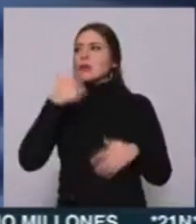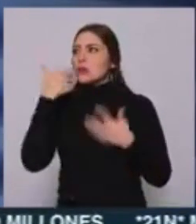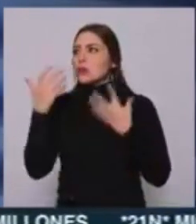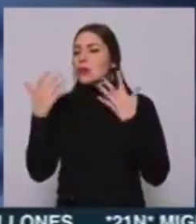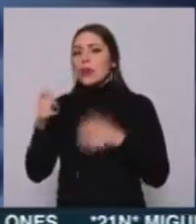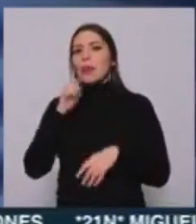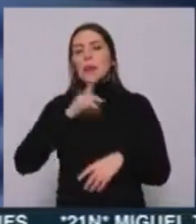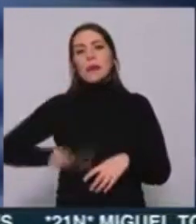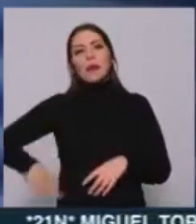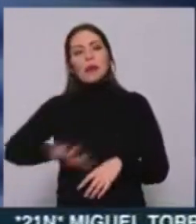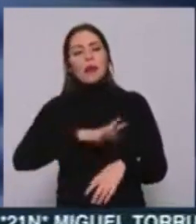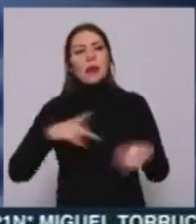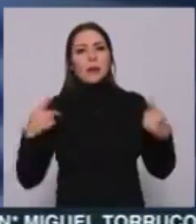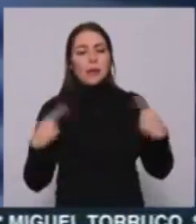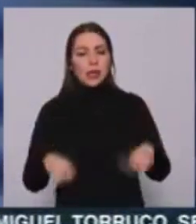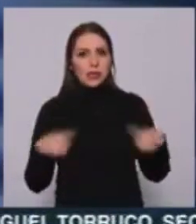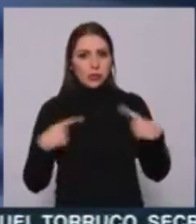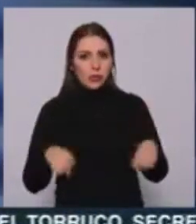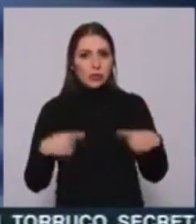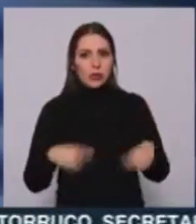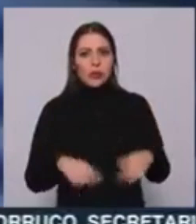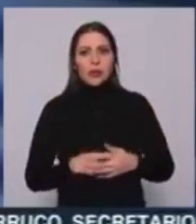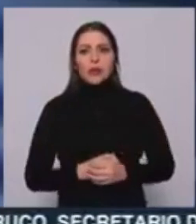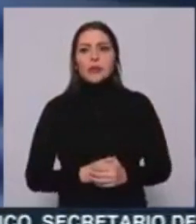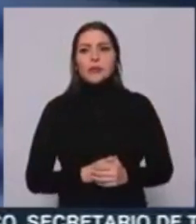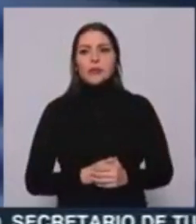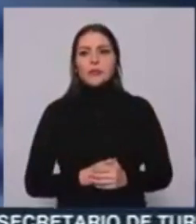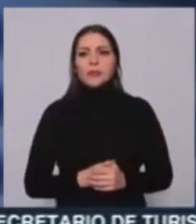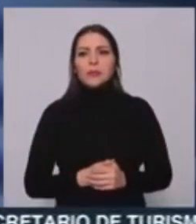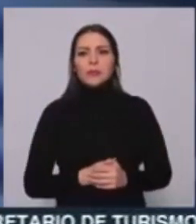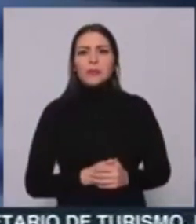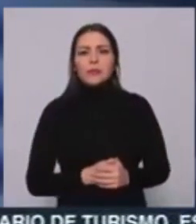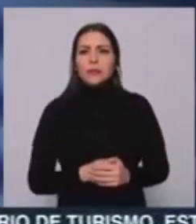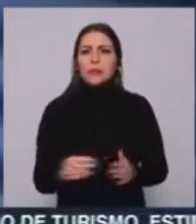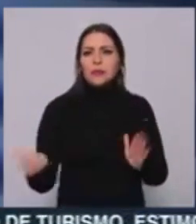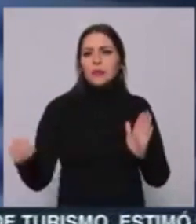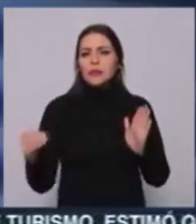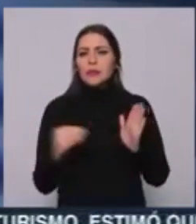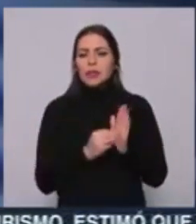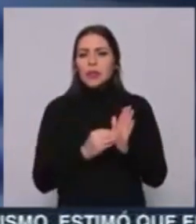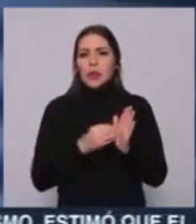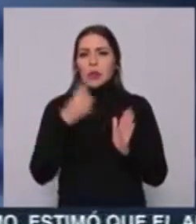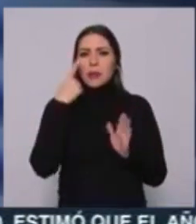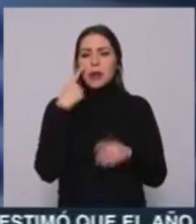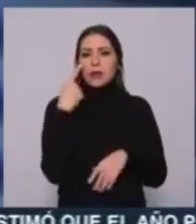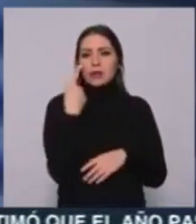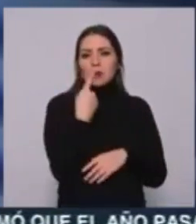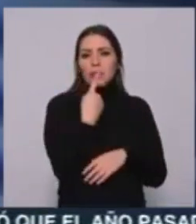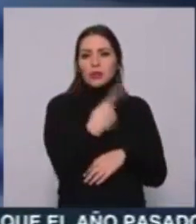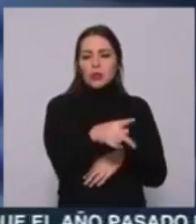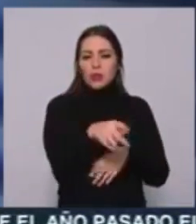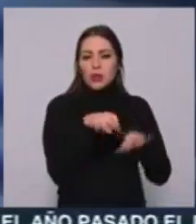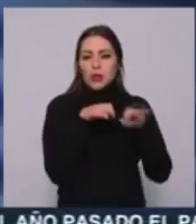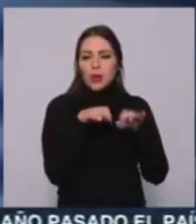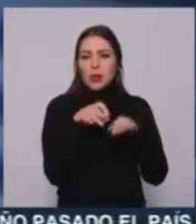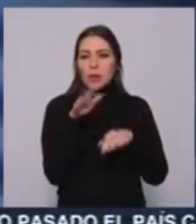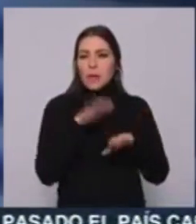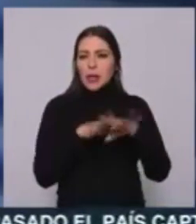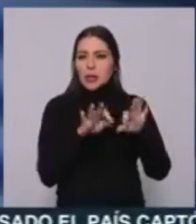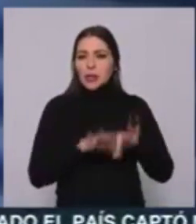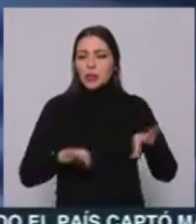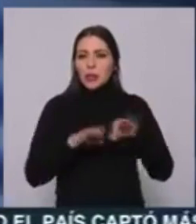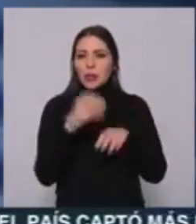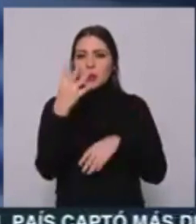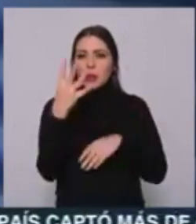sociedad, ¿no? Incluir en los 4 ejes de trabajo, según establece la Carta de Creación de la